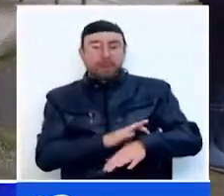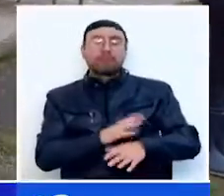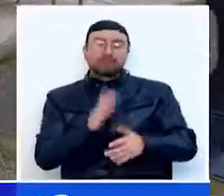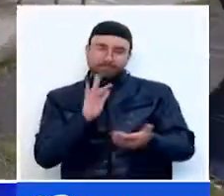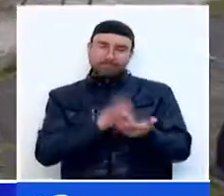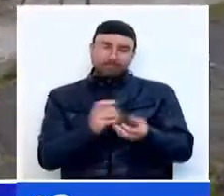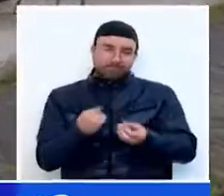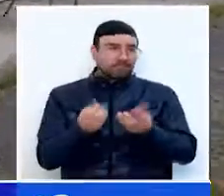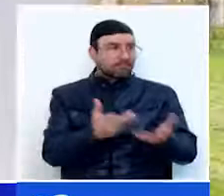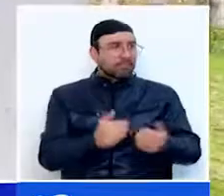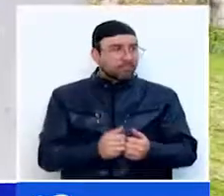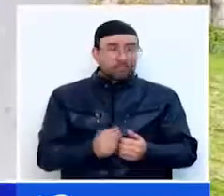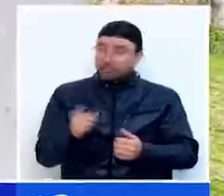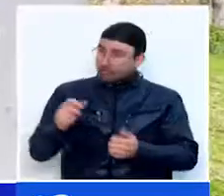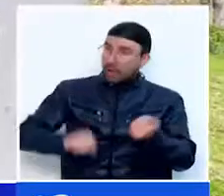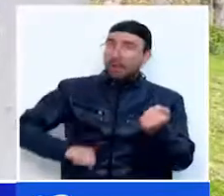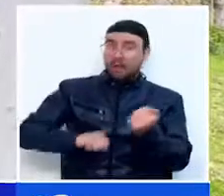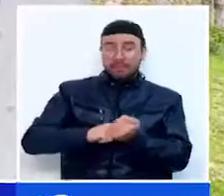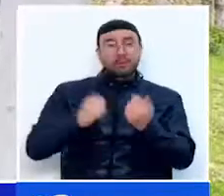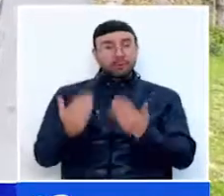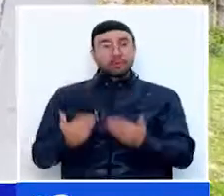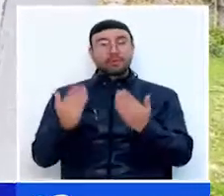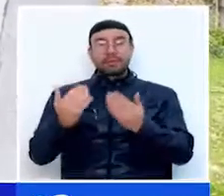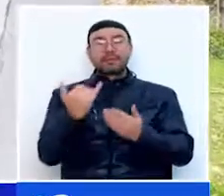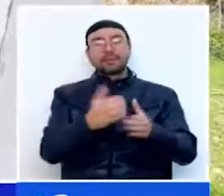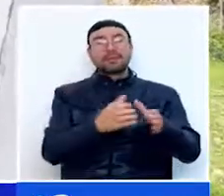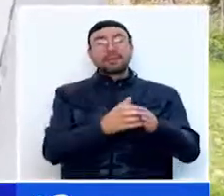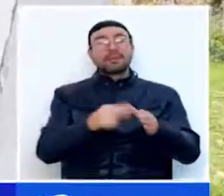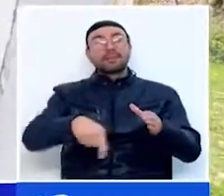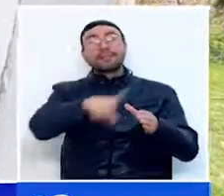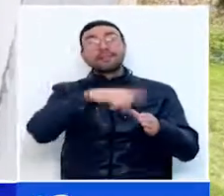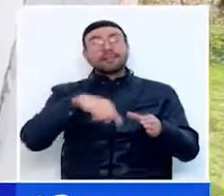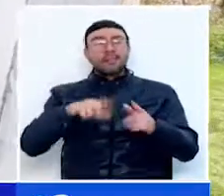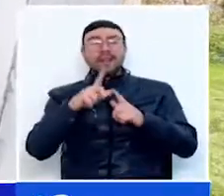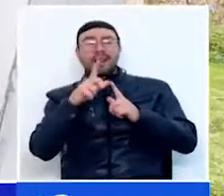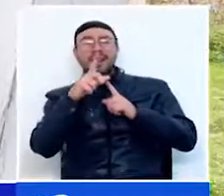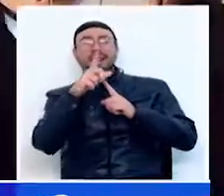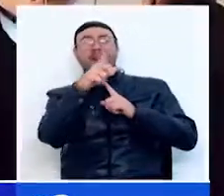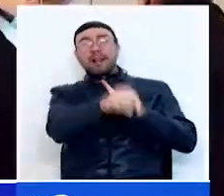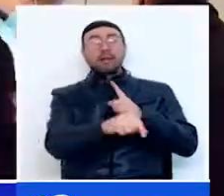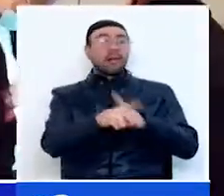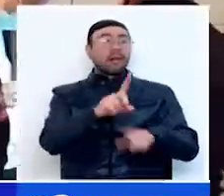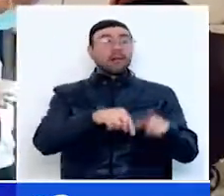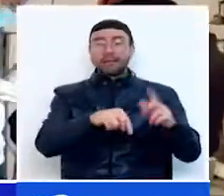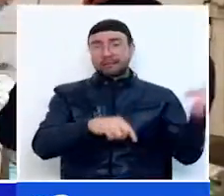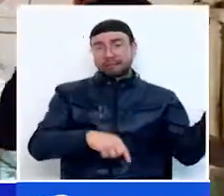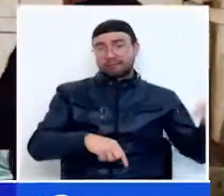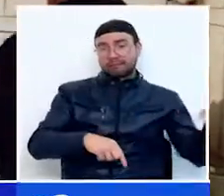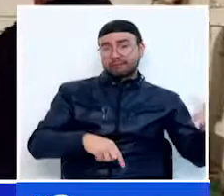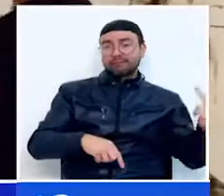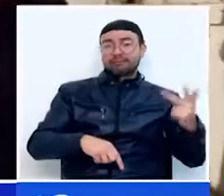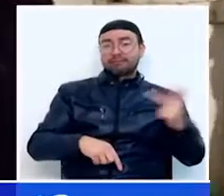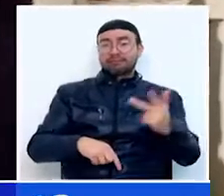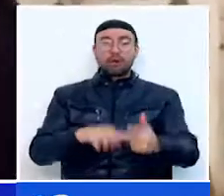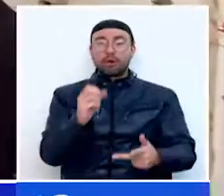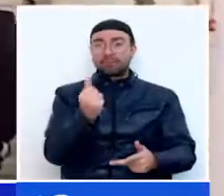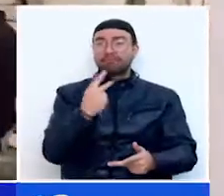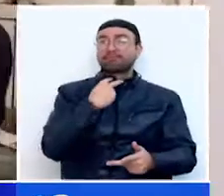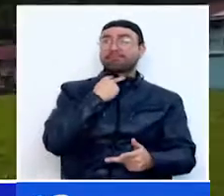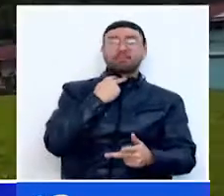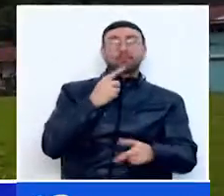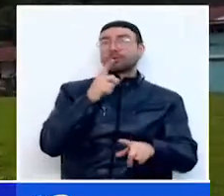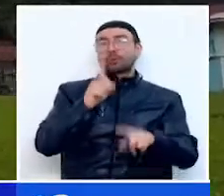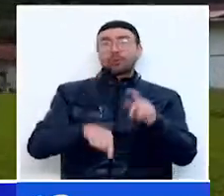se ha convertido en un apoyo y beneficio para la población del campo que por condiciones de la pandemia, desplazamiento o temas económicos no pueden acceder